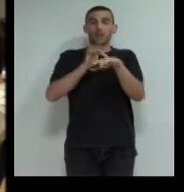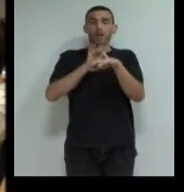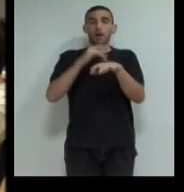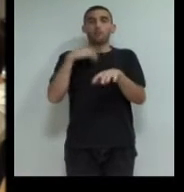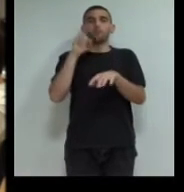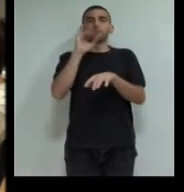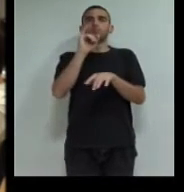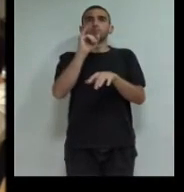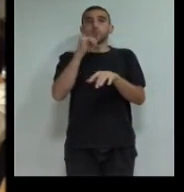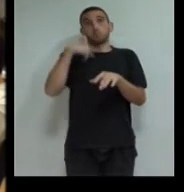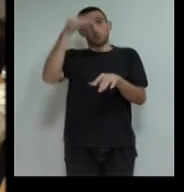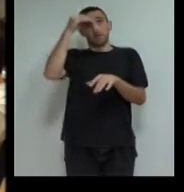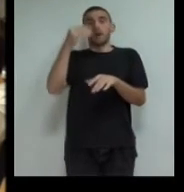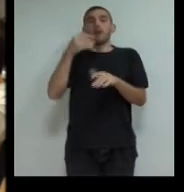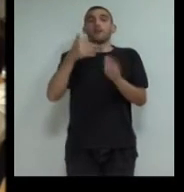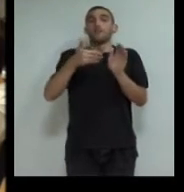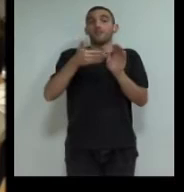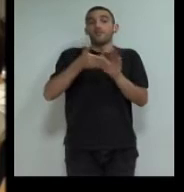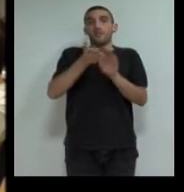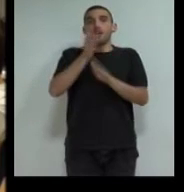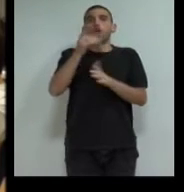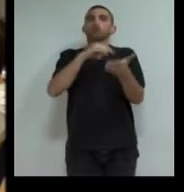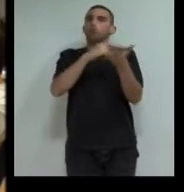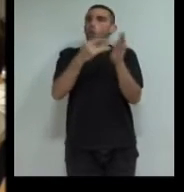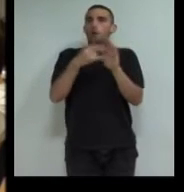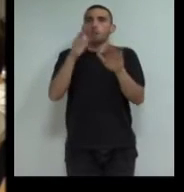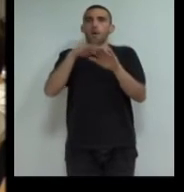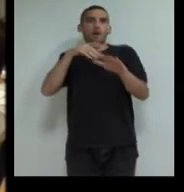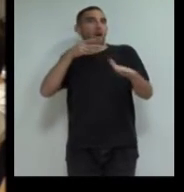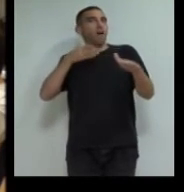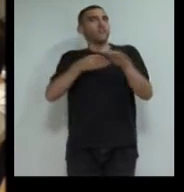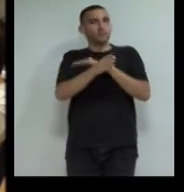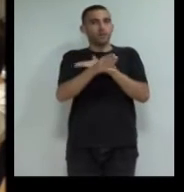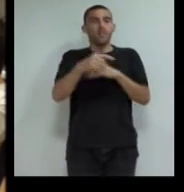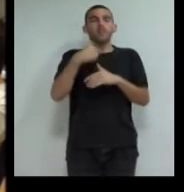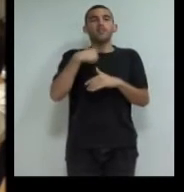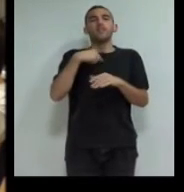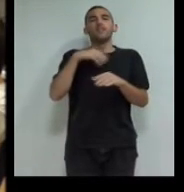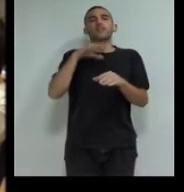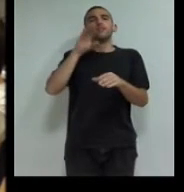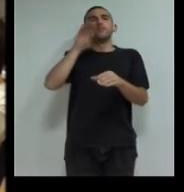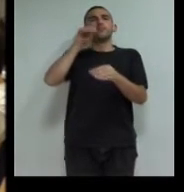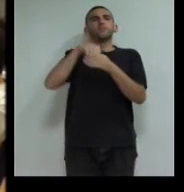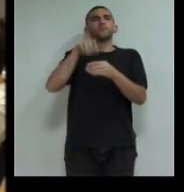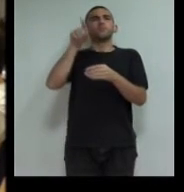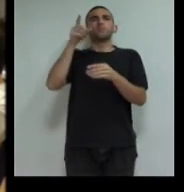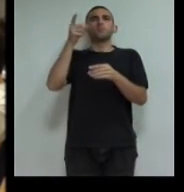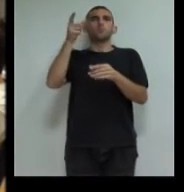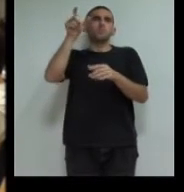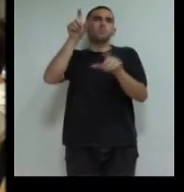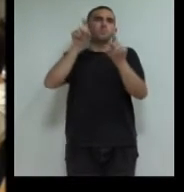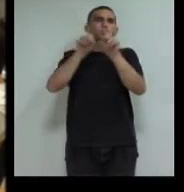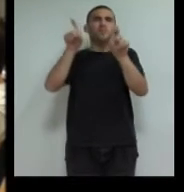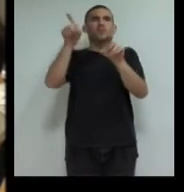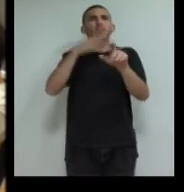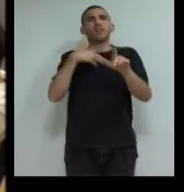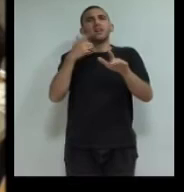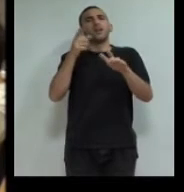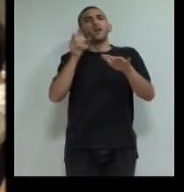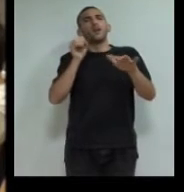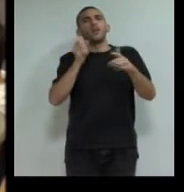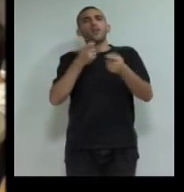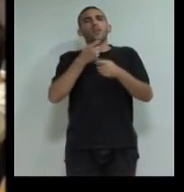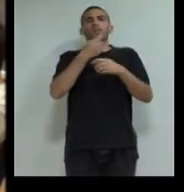de la accesibilidad. Yo estuve dentro de un proyecto, se llamó Cineo, que era un integrador nacional que quería distribuir